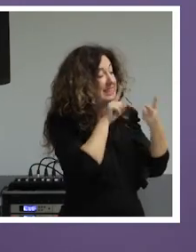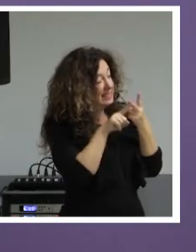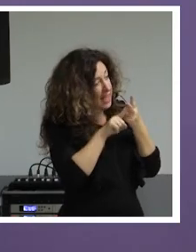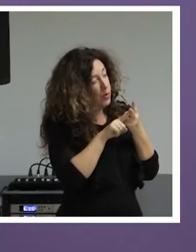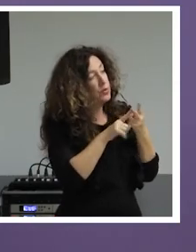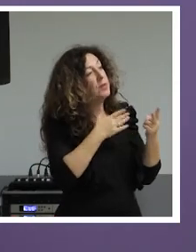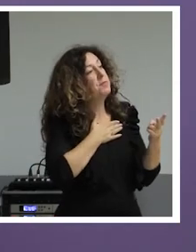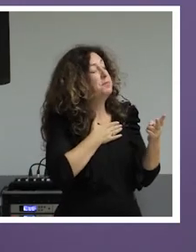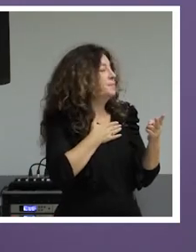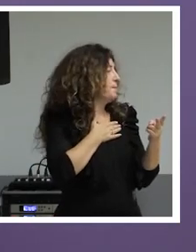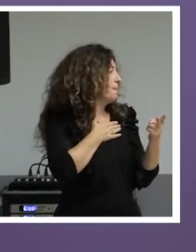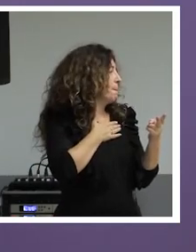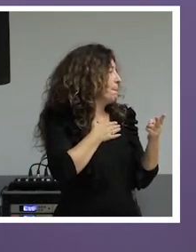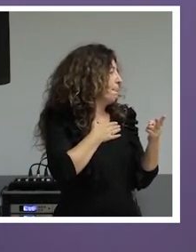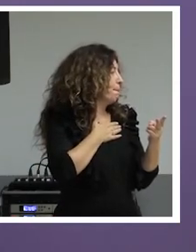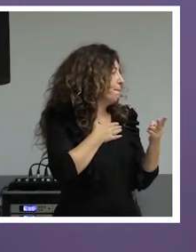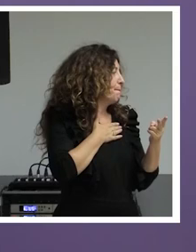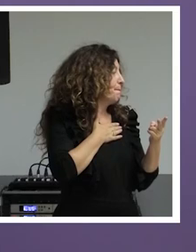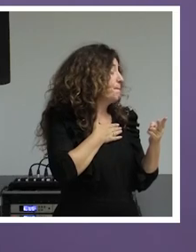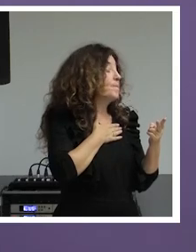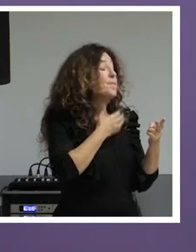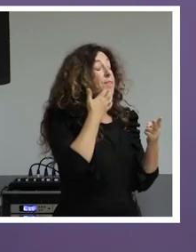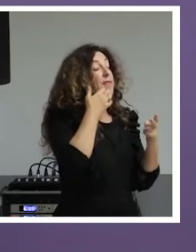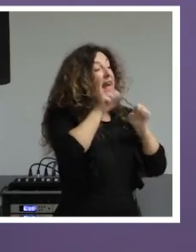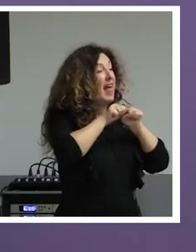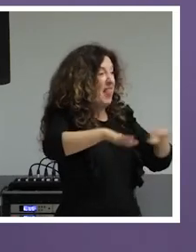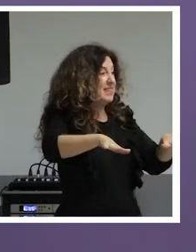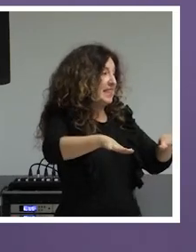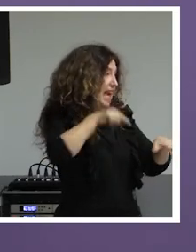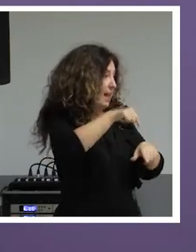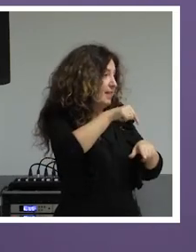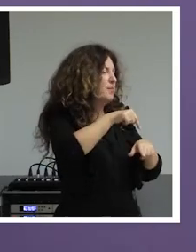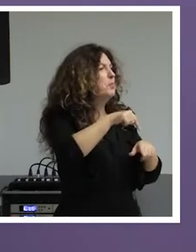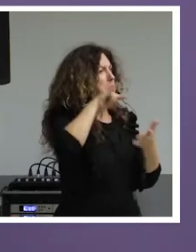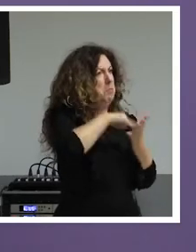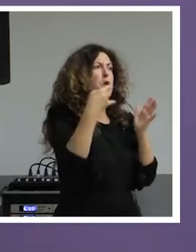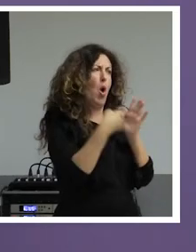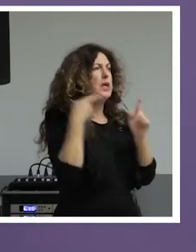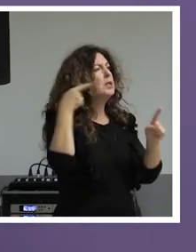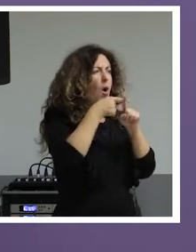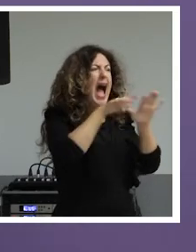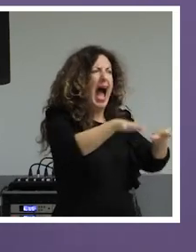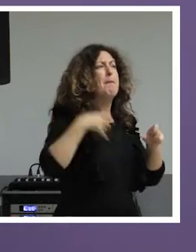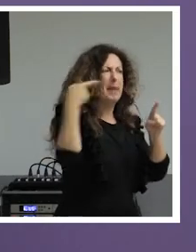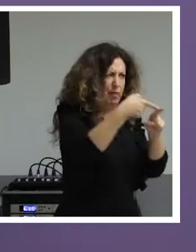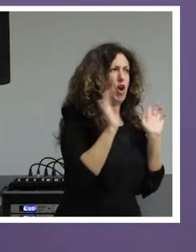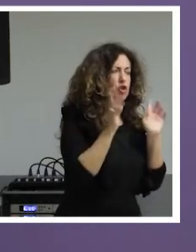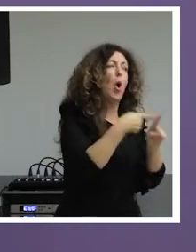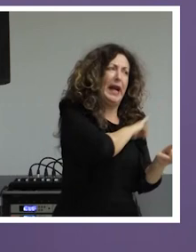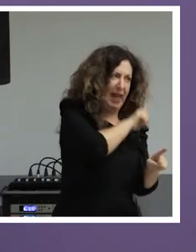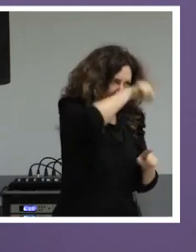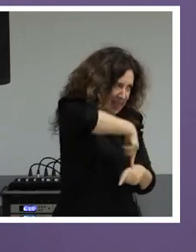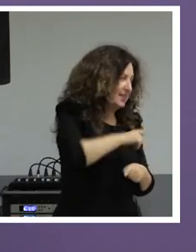si conseguimos descentralizar todo este poder vertical y centralista en los barrios Y en segundo lugar